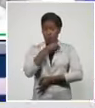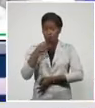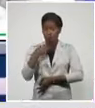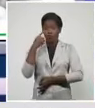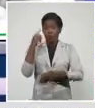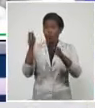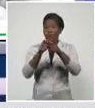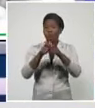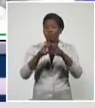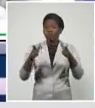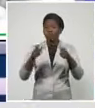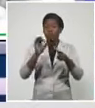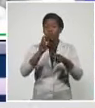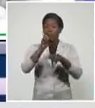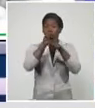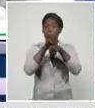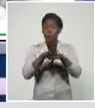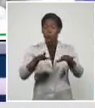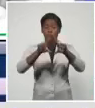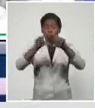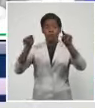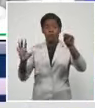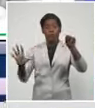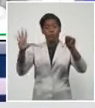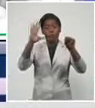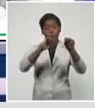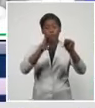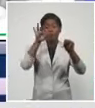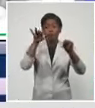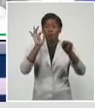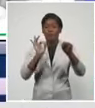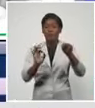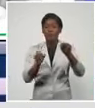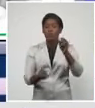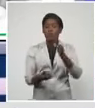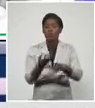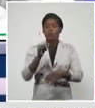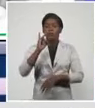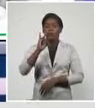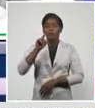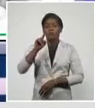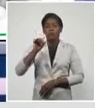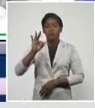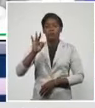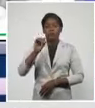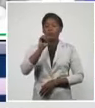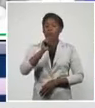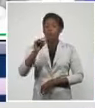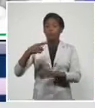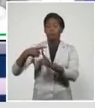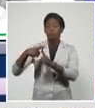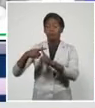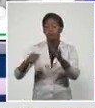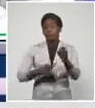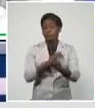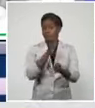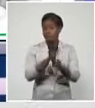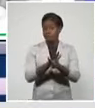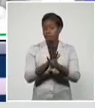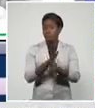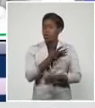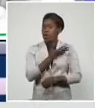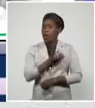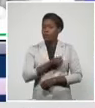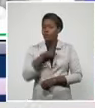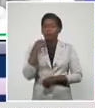dispersión de la COVID-19 en nuestro país. Se reportan hoy 718 casos positivos a la COVID-19 y se lamenta el fallecimiento de